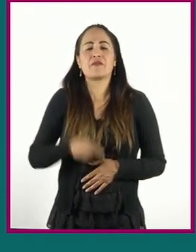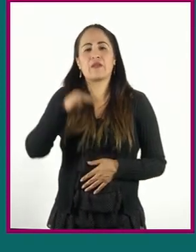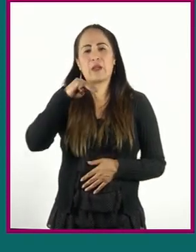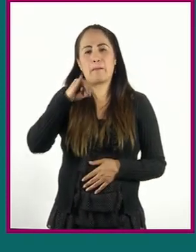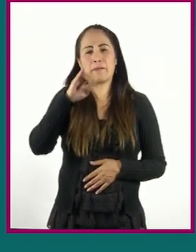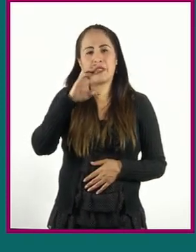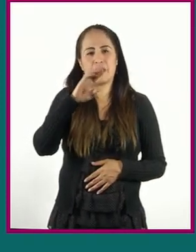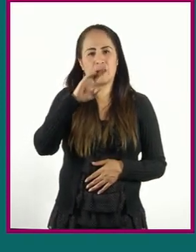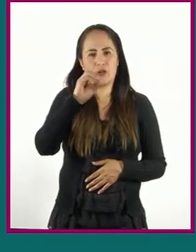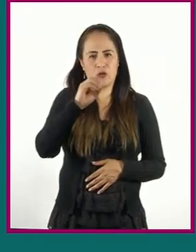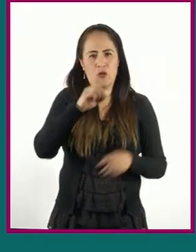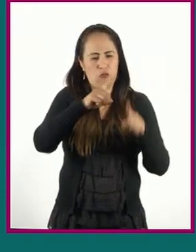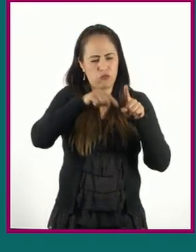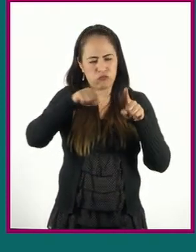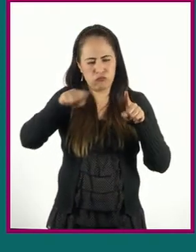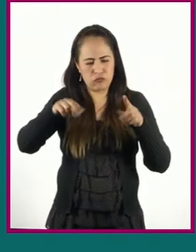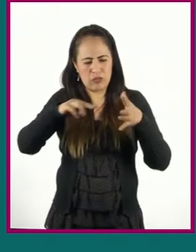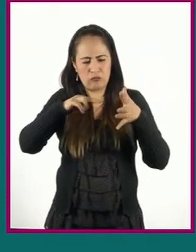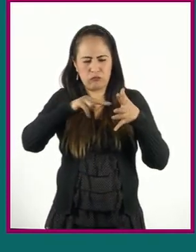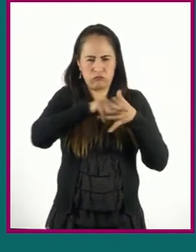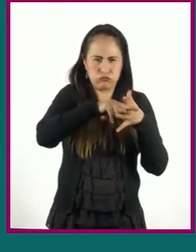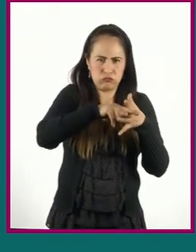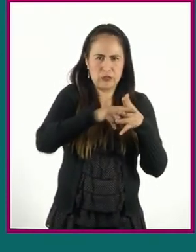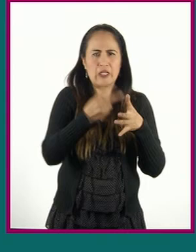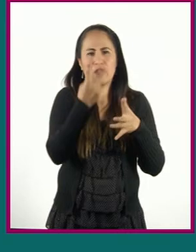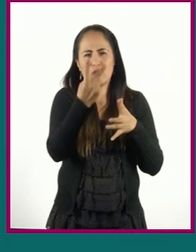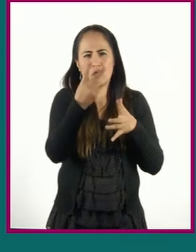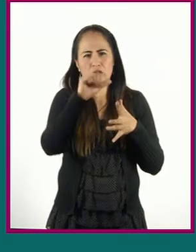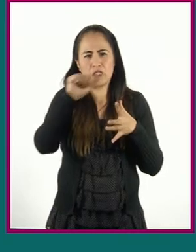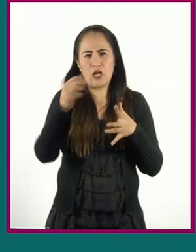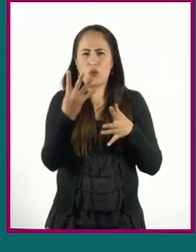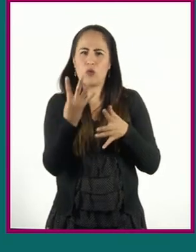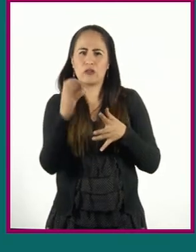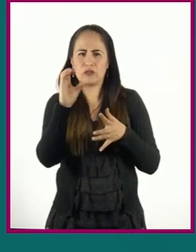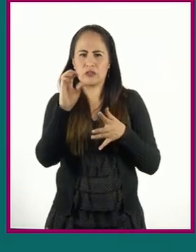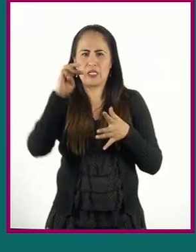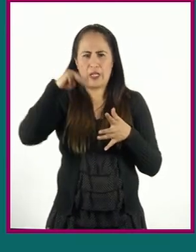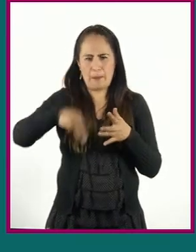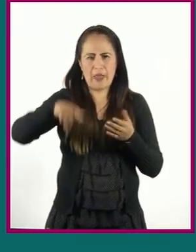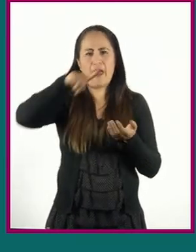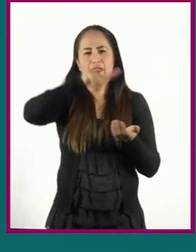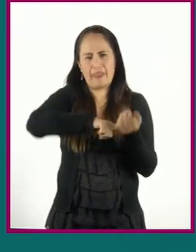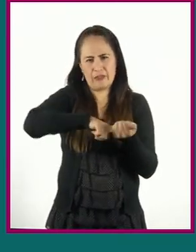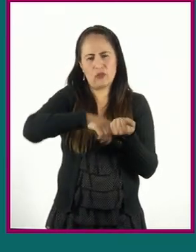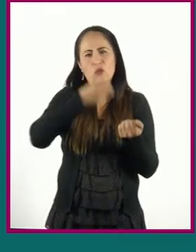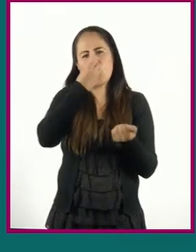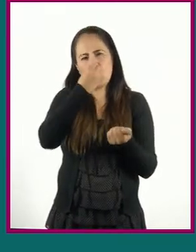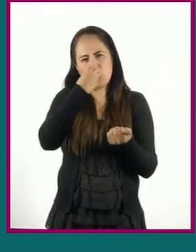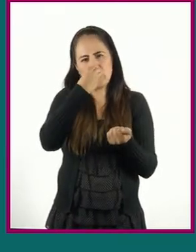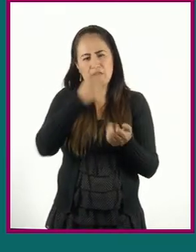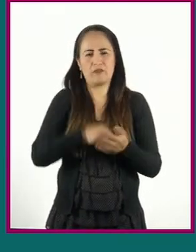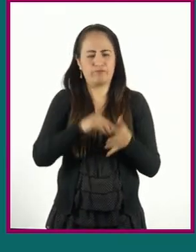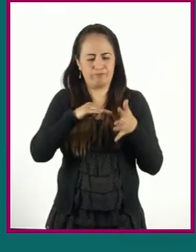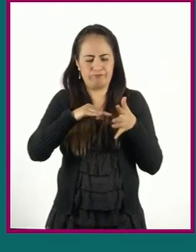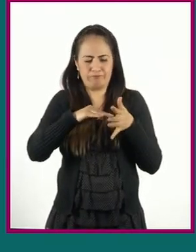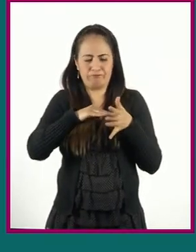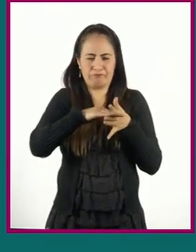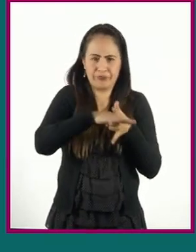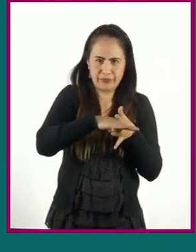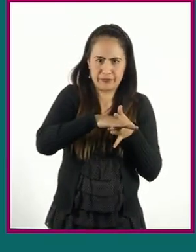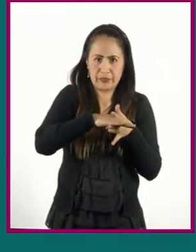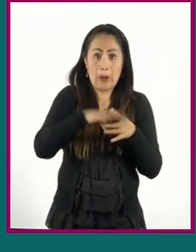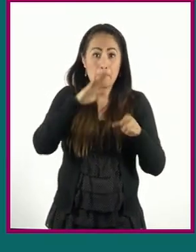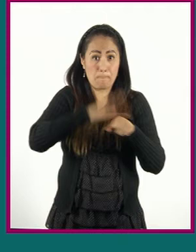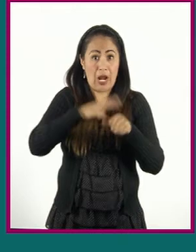penetran únicamente de 2 a 4 centímetros en el interior de los alimentos. Por lo que si tenemos